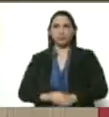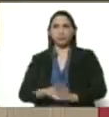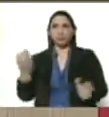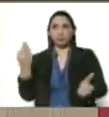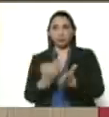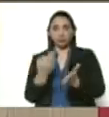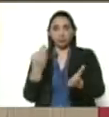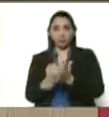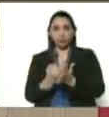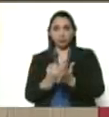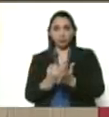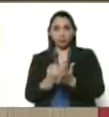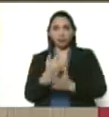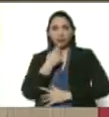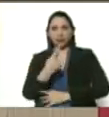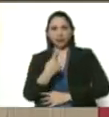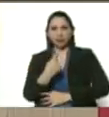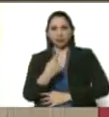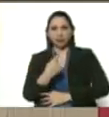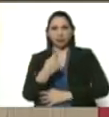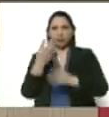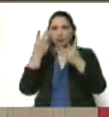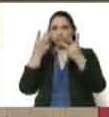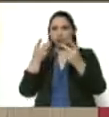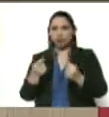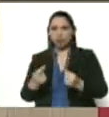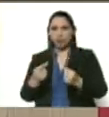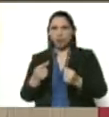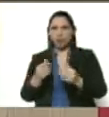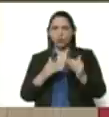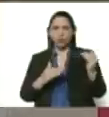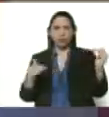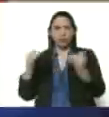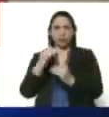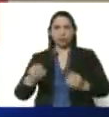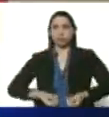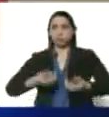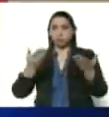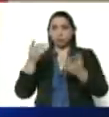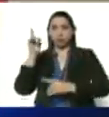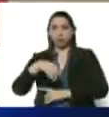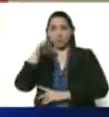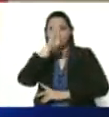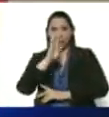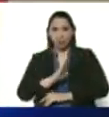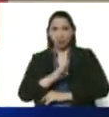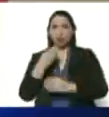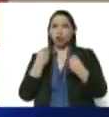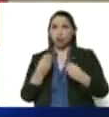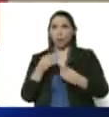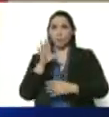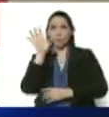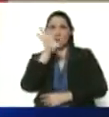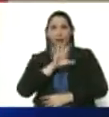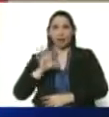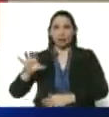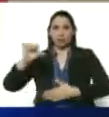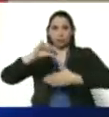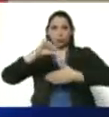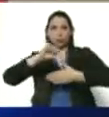nos va marcando el número creciente que se está dando tanto en Brasil como en países de